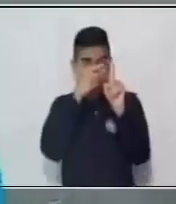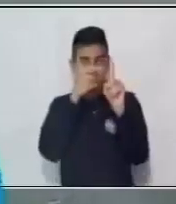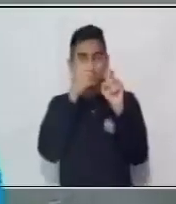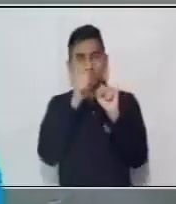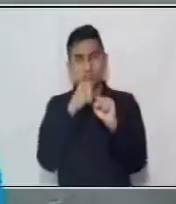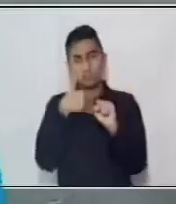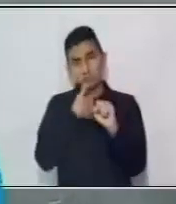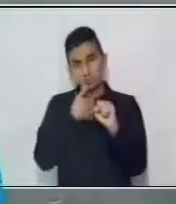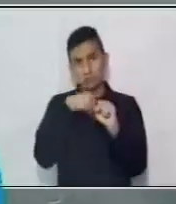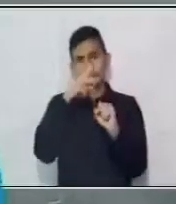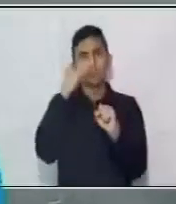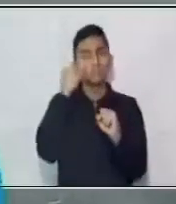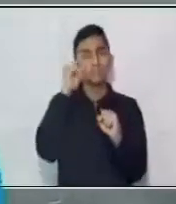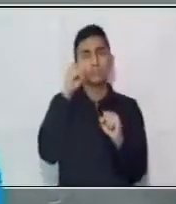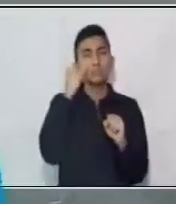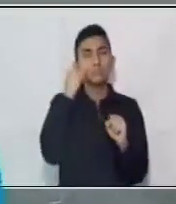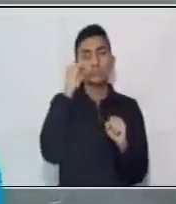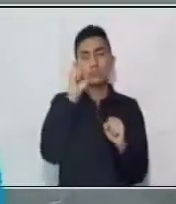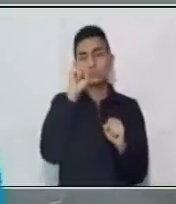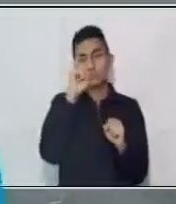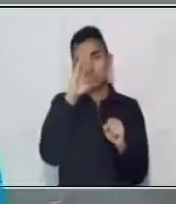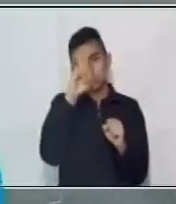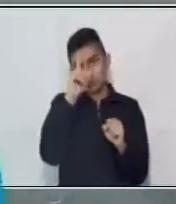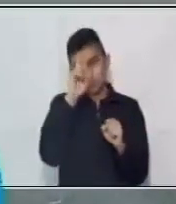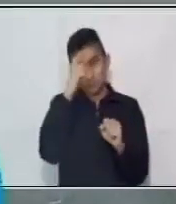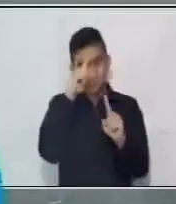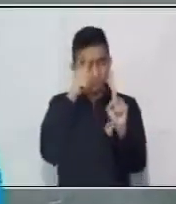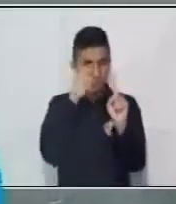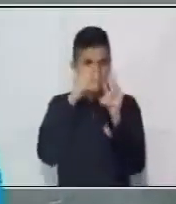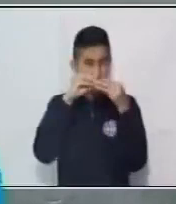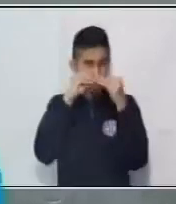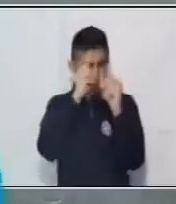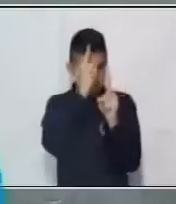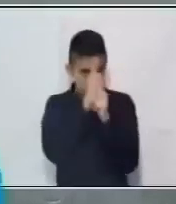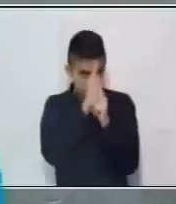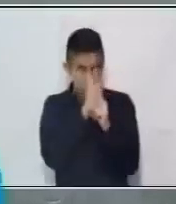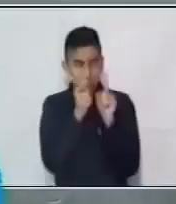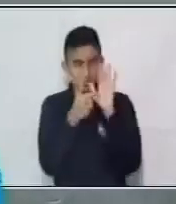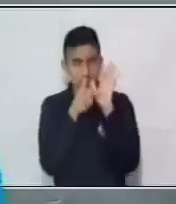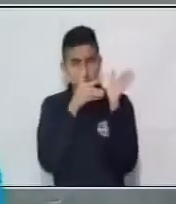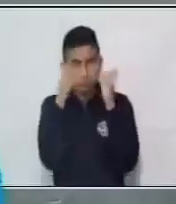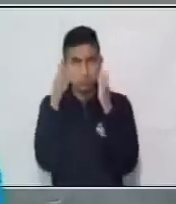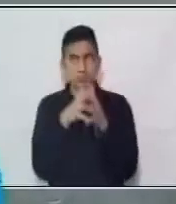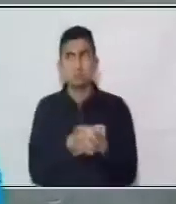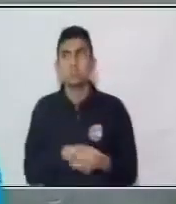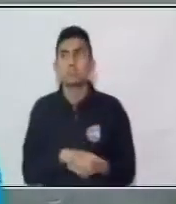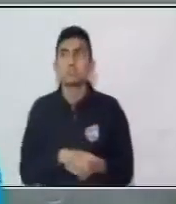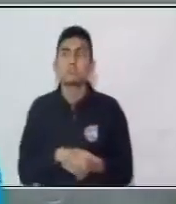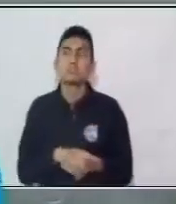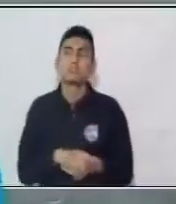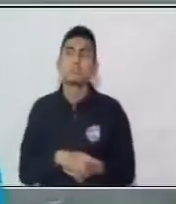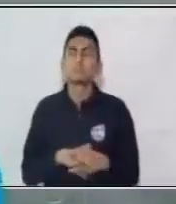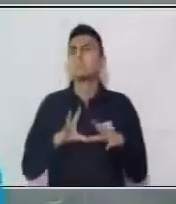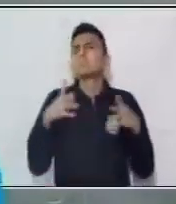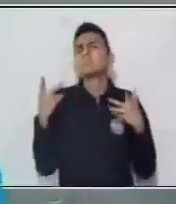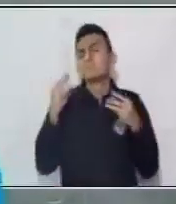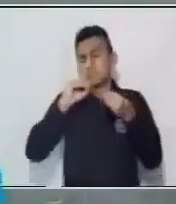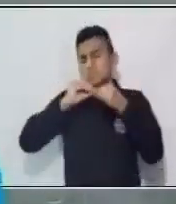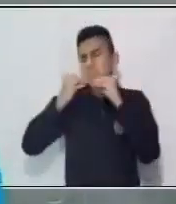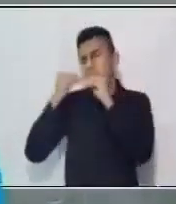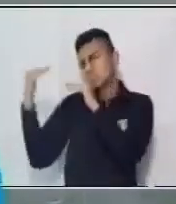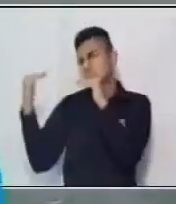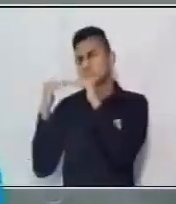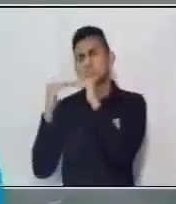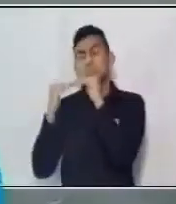una cantidad exacta, ¿sí? Entonces el mínimo común múltiplo de 3 y 4 va a ser